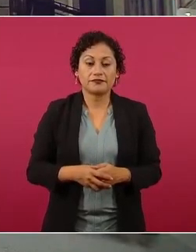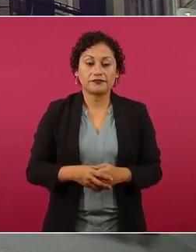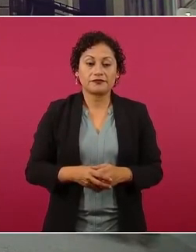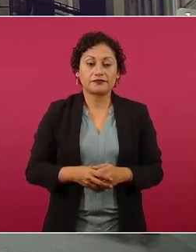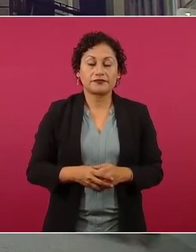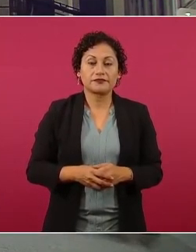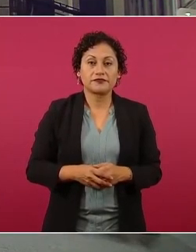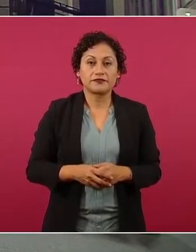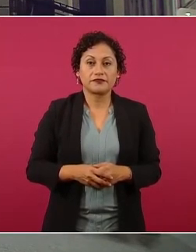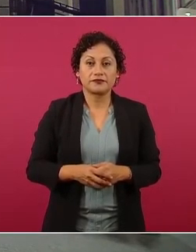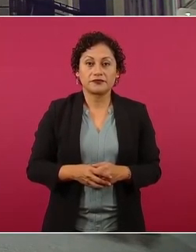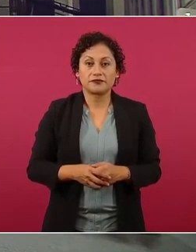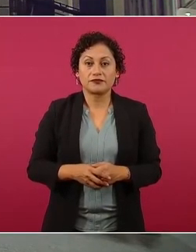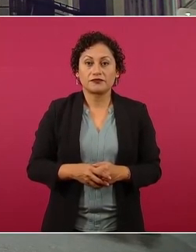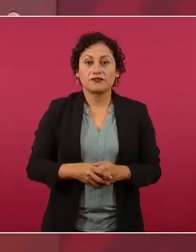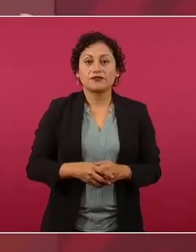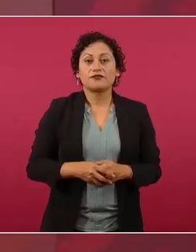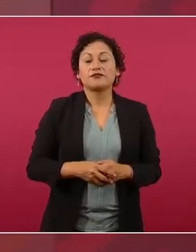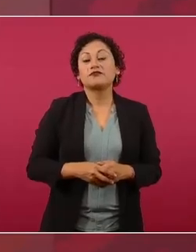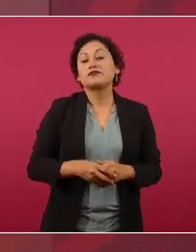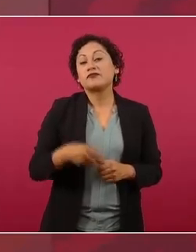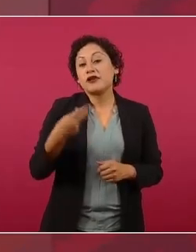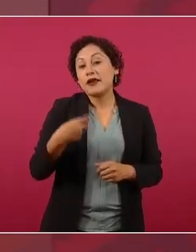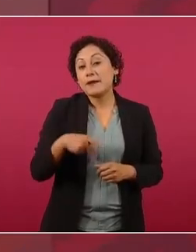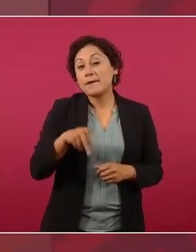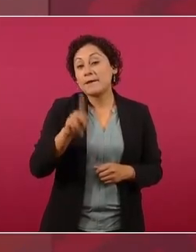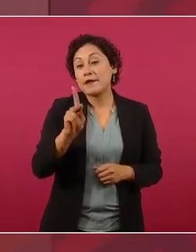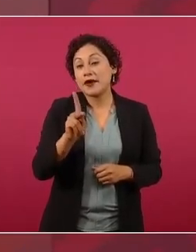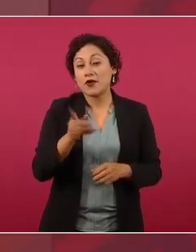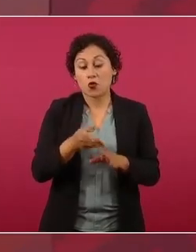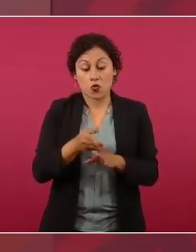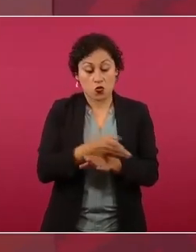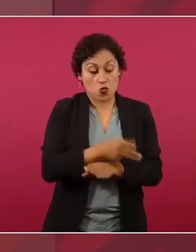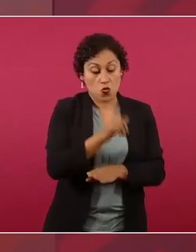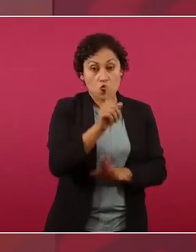Pero un mes antes,